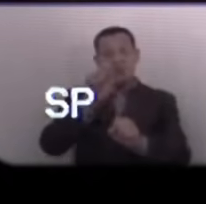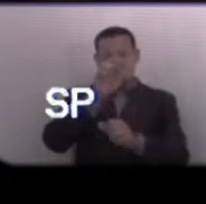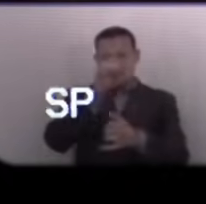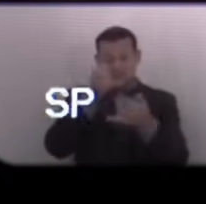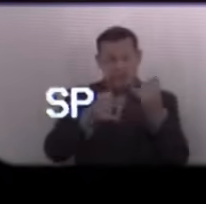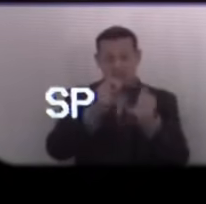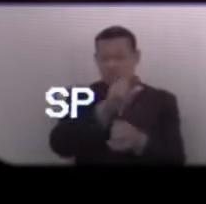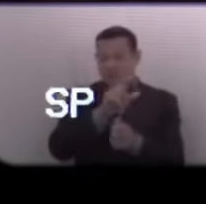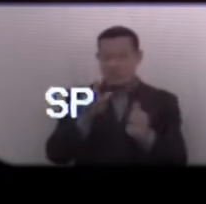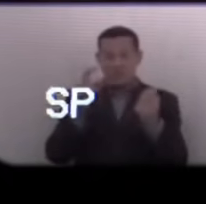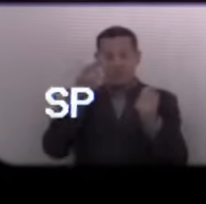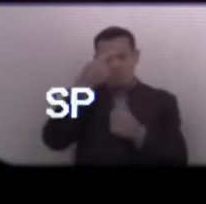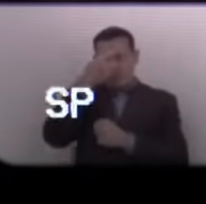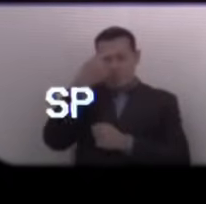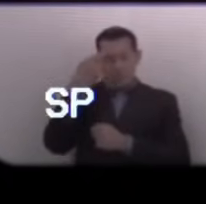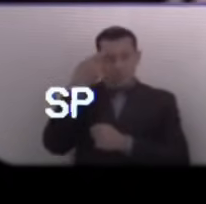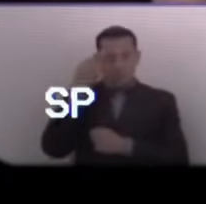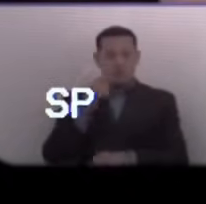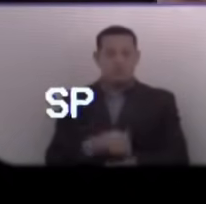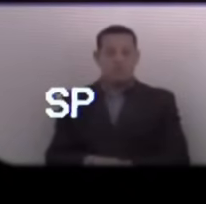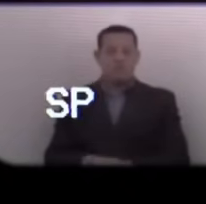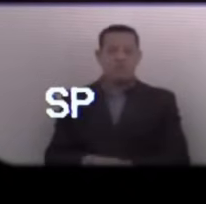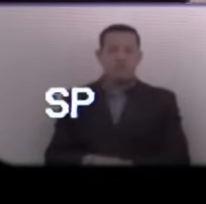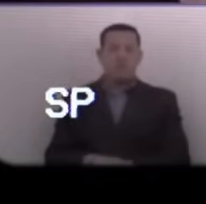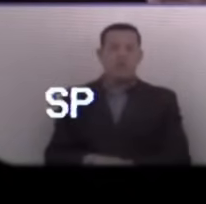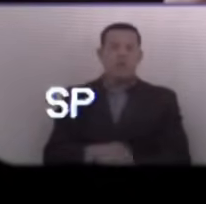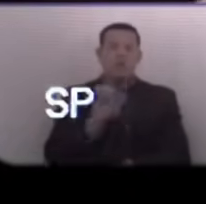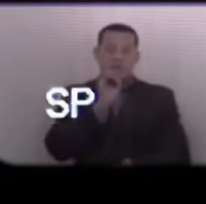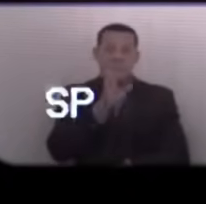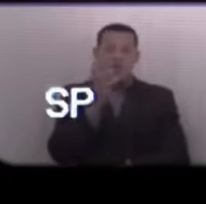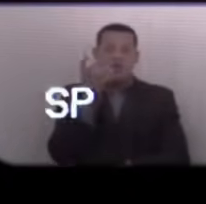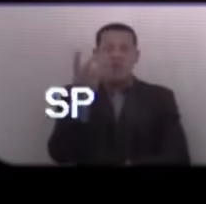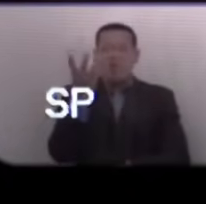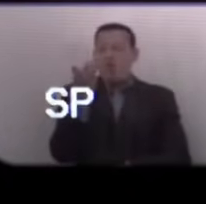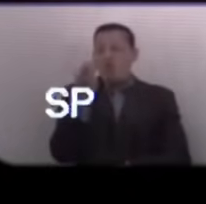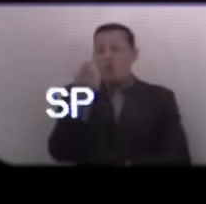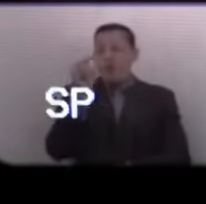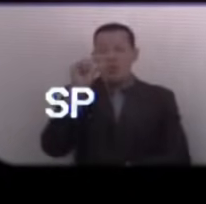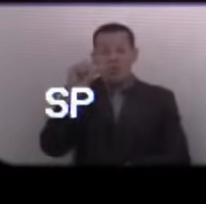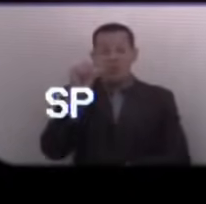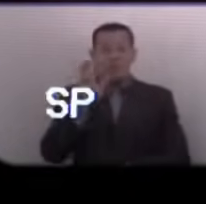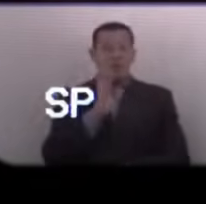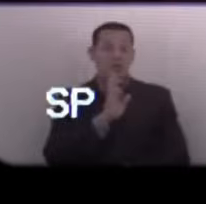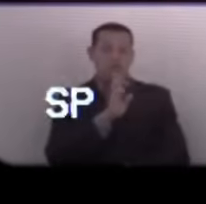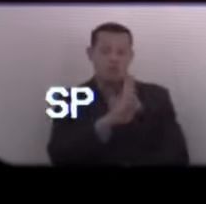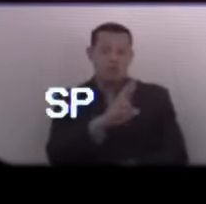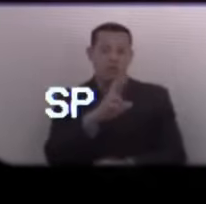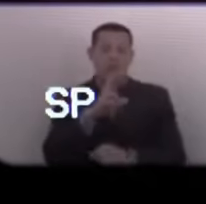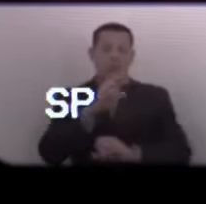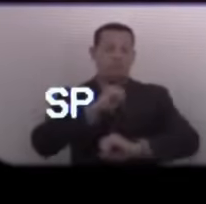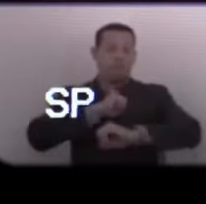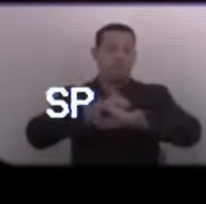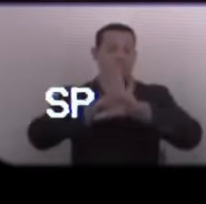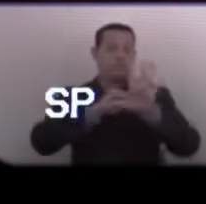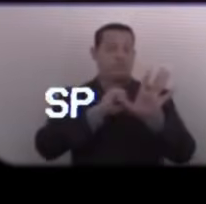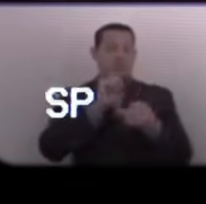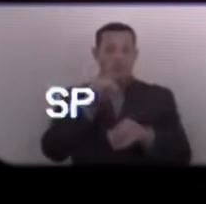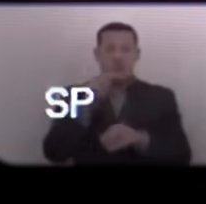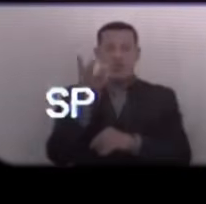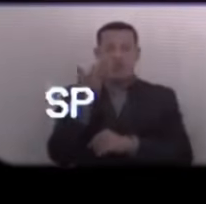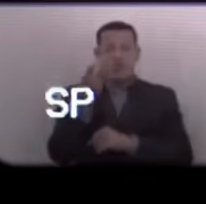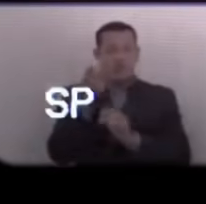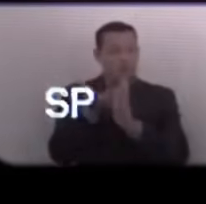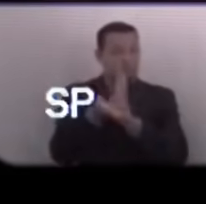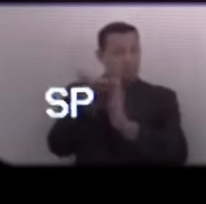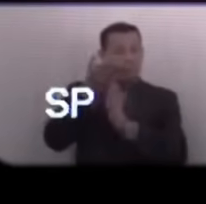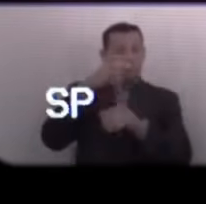semana negro. Digo un simple número porque ese es el resultado que están publicitando. Es un número muy